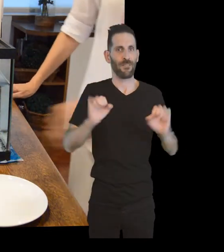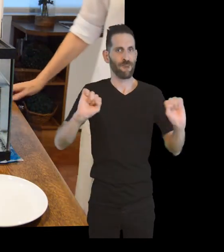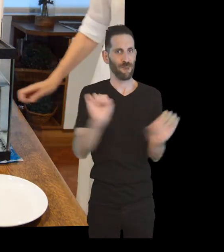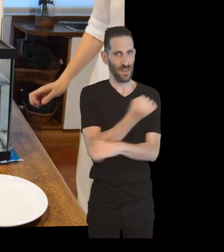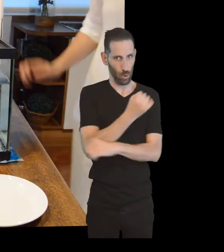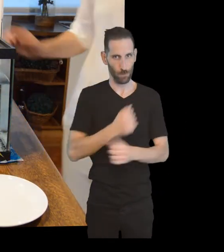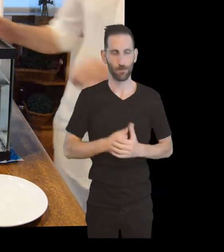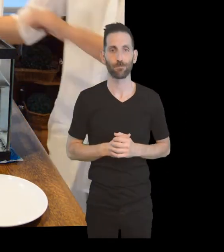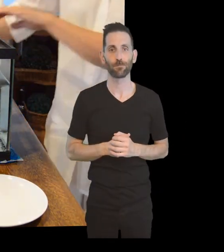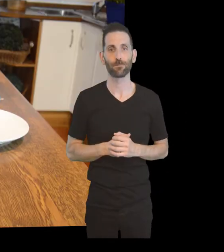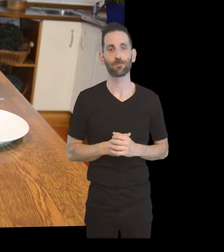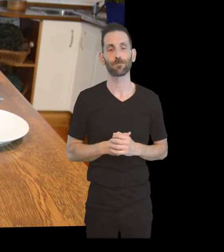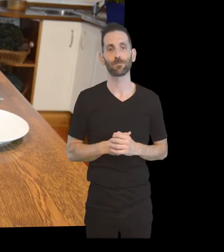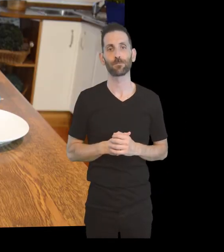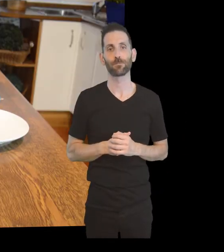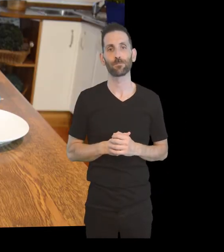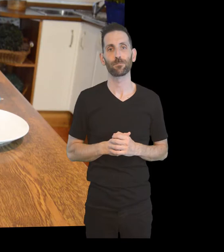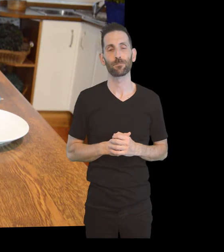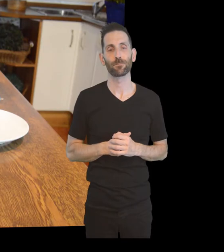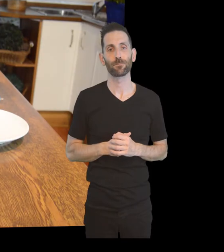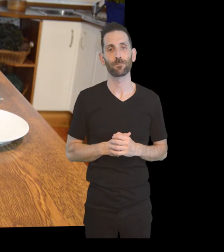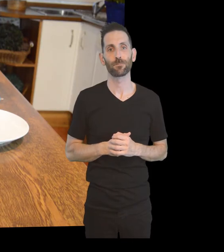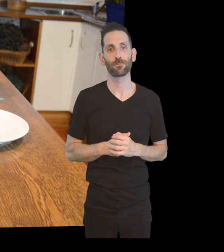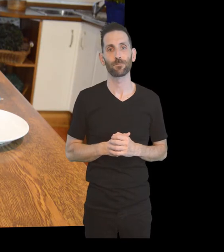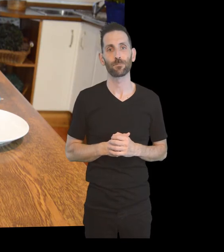menos quentes nos extremos.